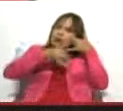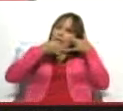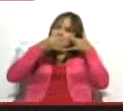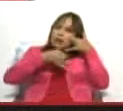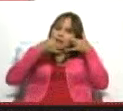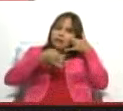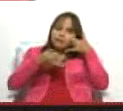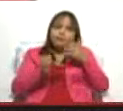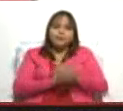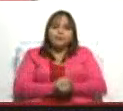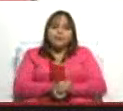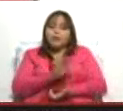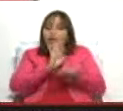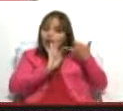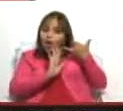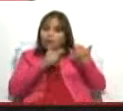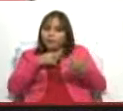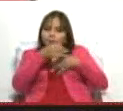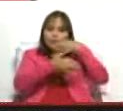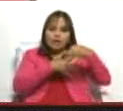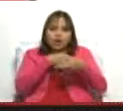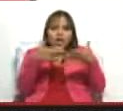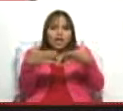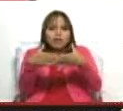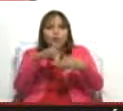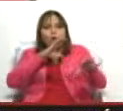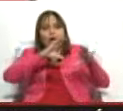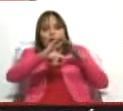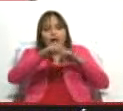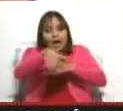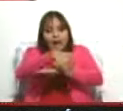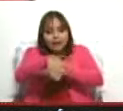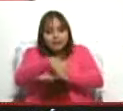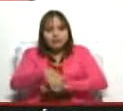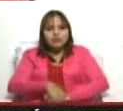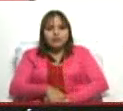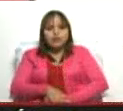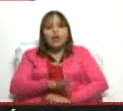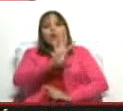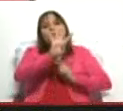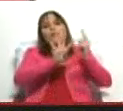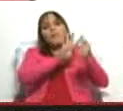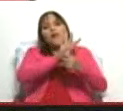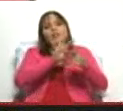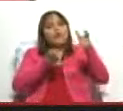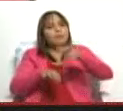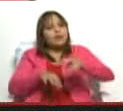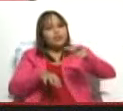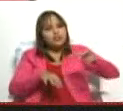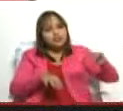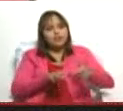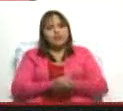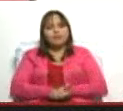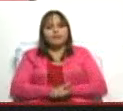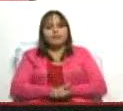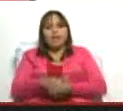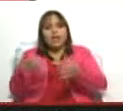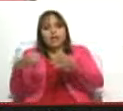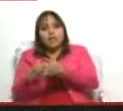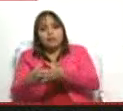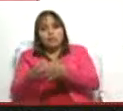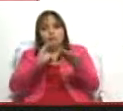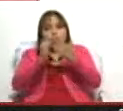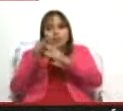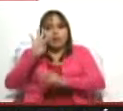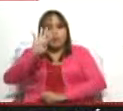Me explico. Hoy los equipos de calle, un equipo de calle son 4 personas. Los equipos de comunidad son 4